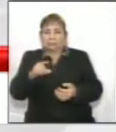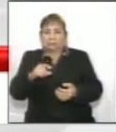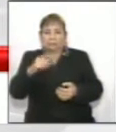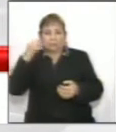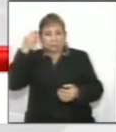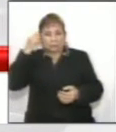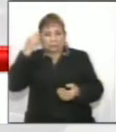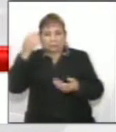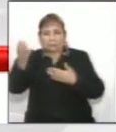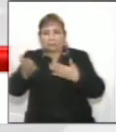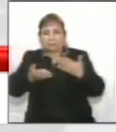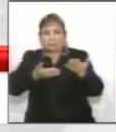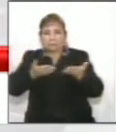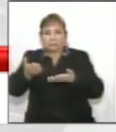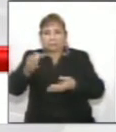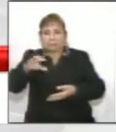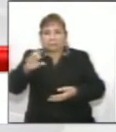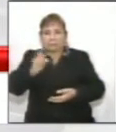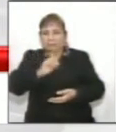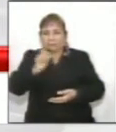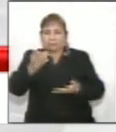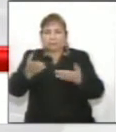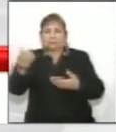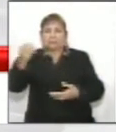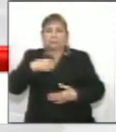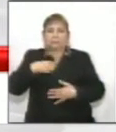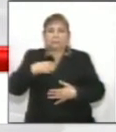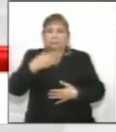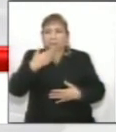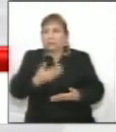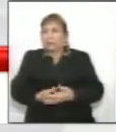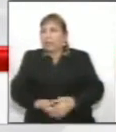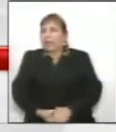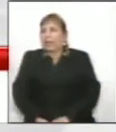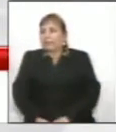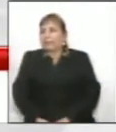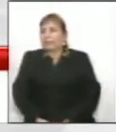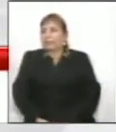en la política para servir al pueblo y no para servirnos de él. Gracias, presidente.